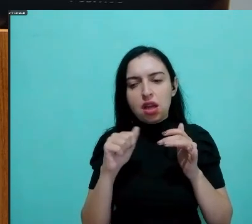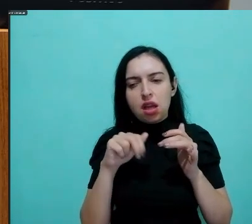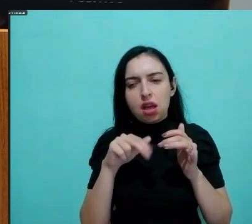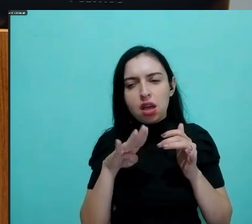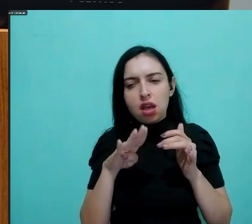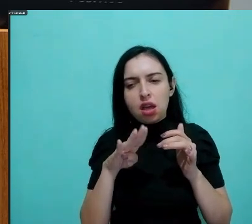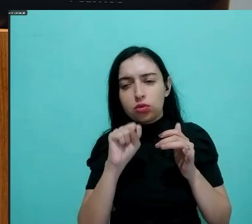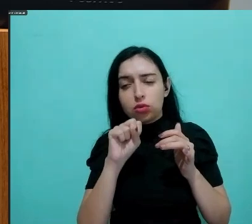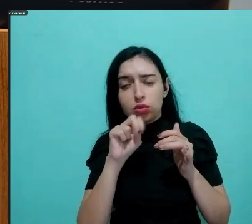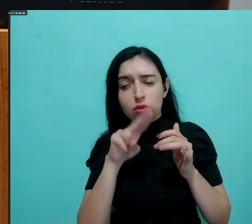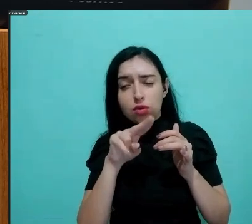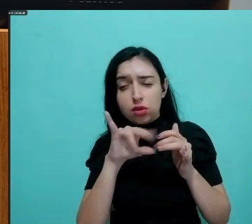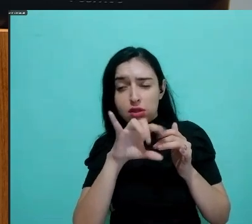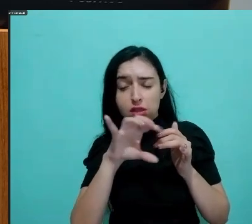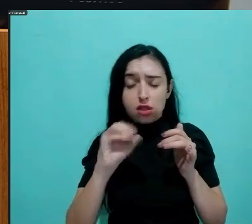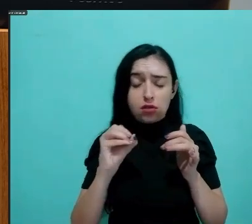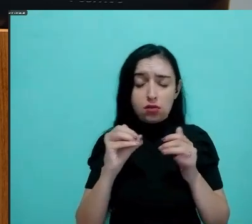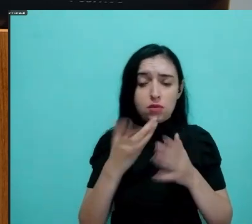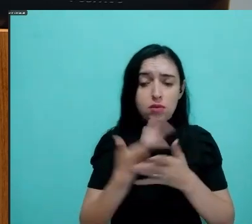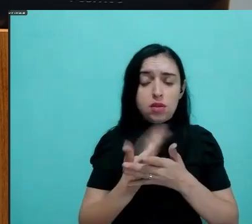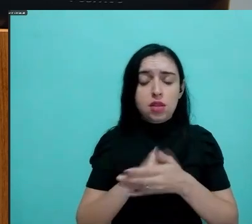y en especial de las proceduras de